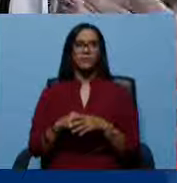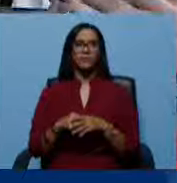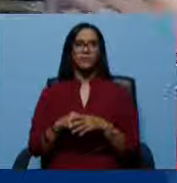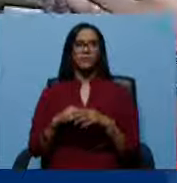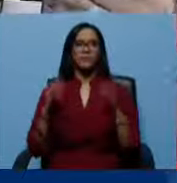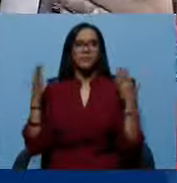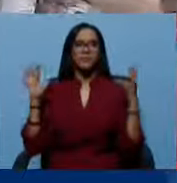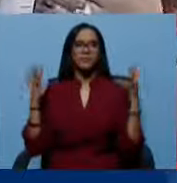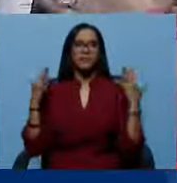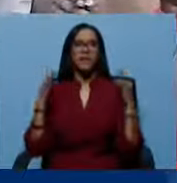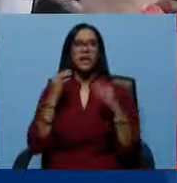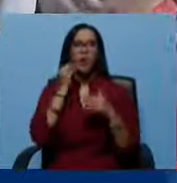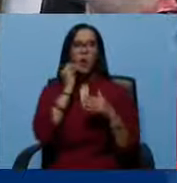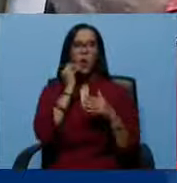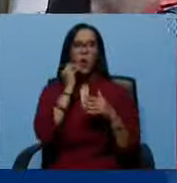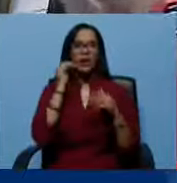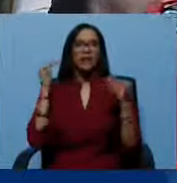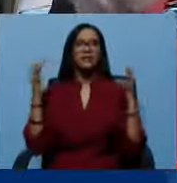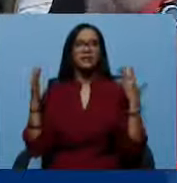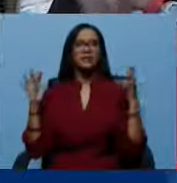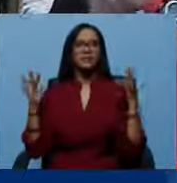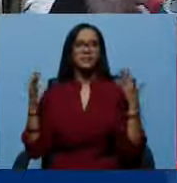y jóvenes.